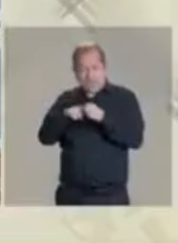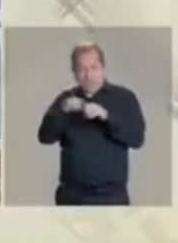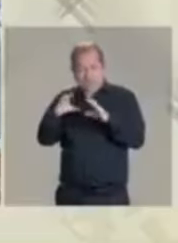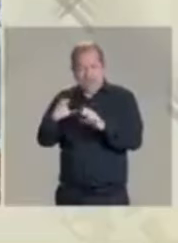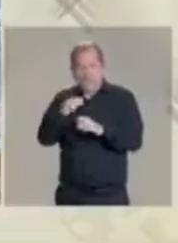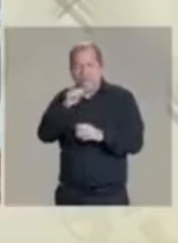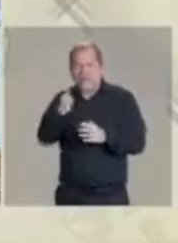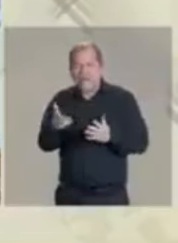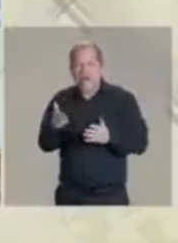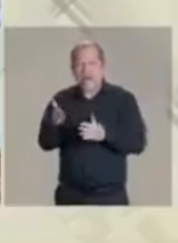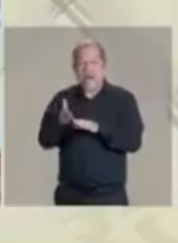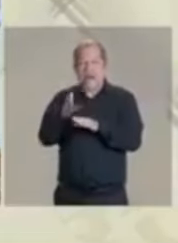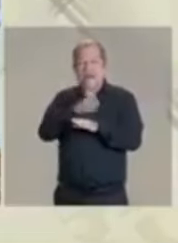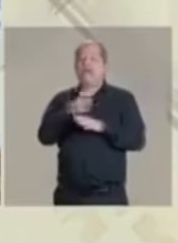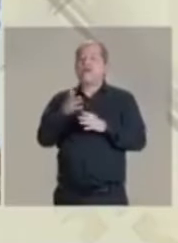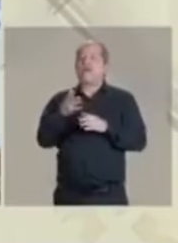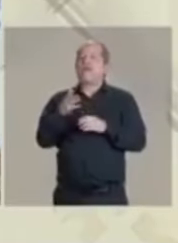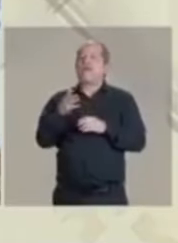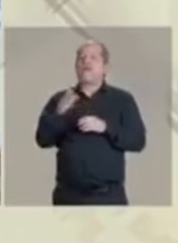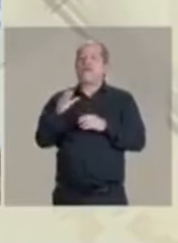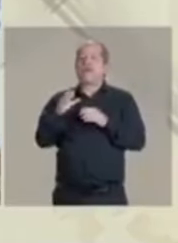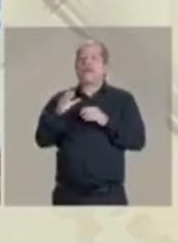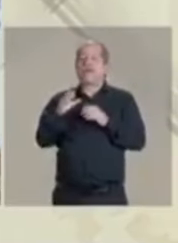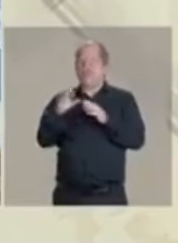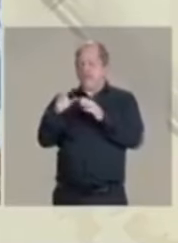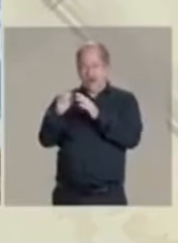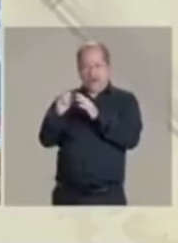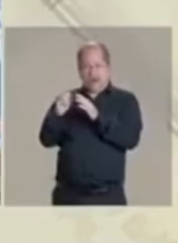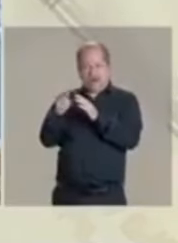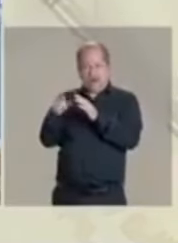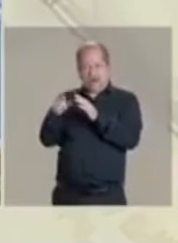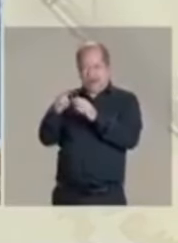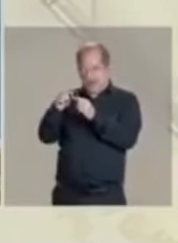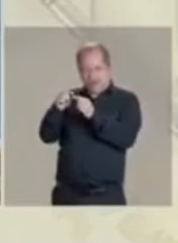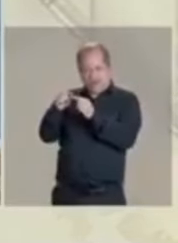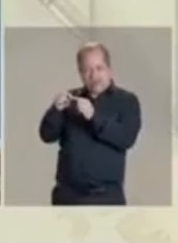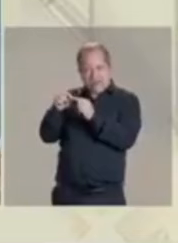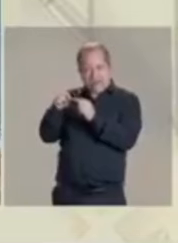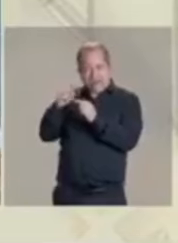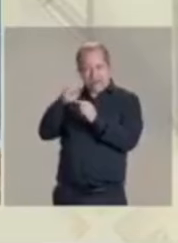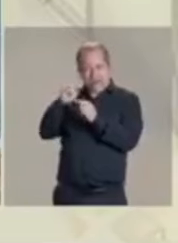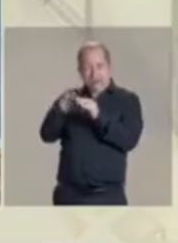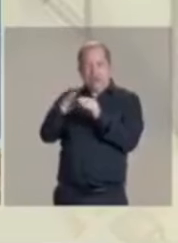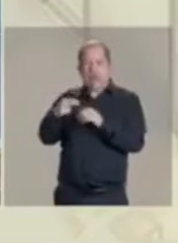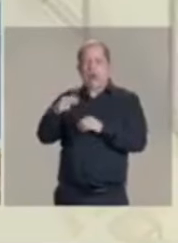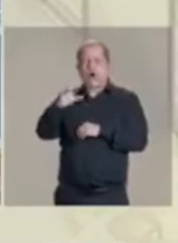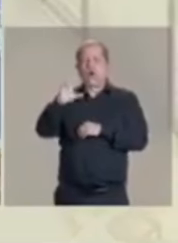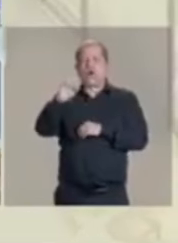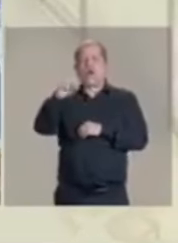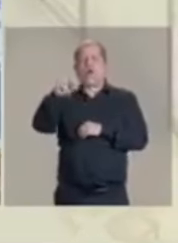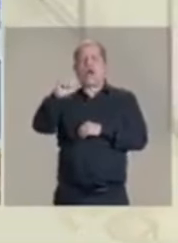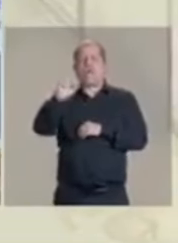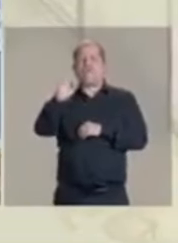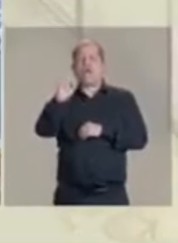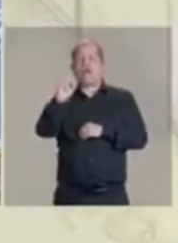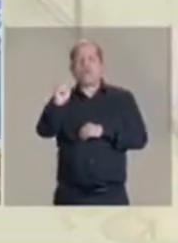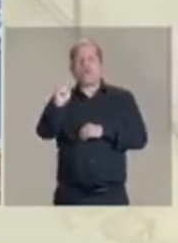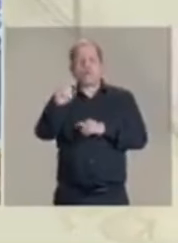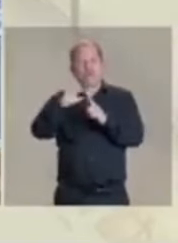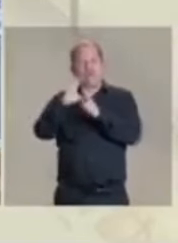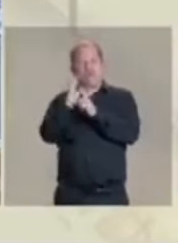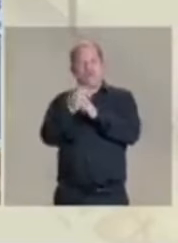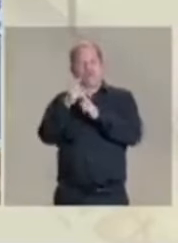CONAVIO. Es un insulto para los verdaderos ambientalistas. La CONAFOR, la que se dedica a reforestar,